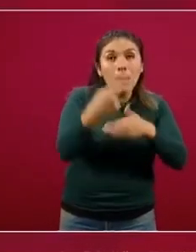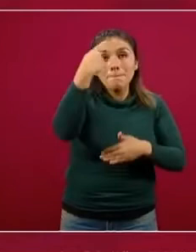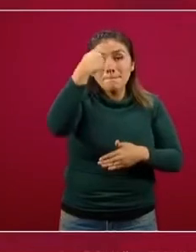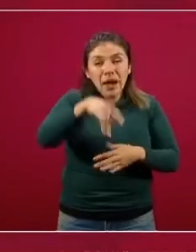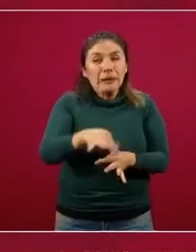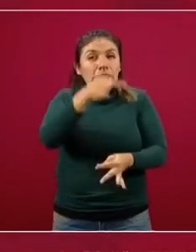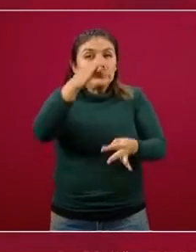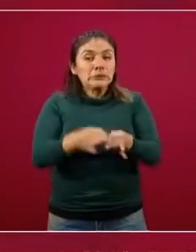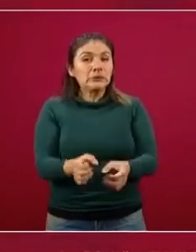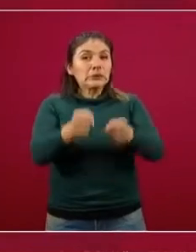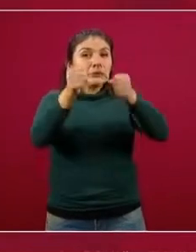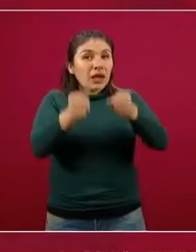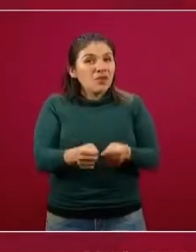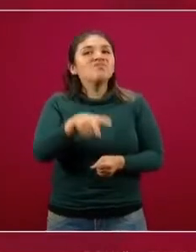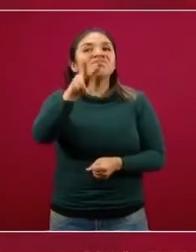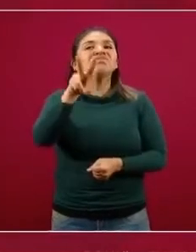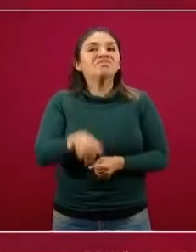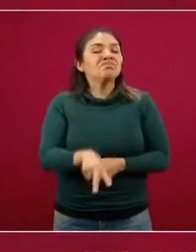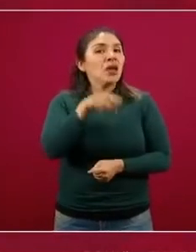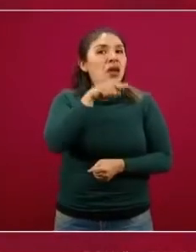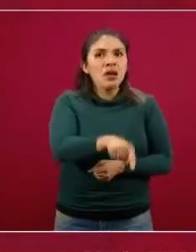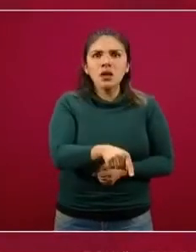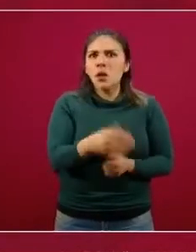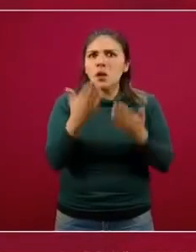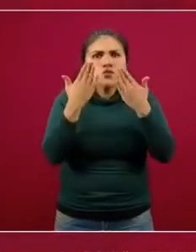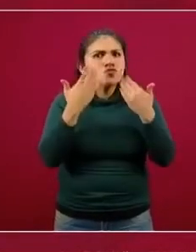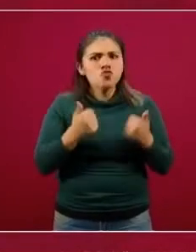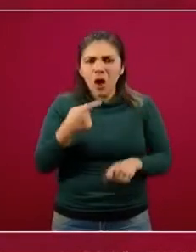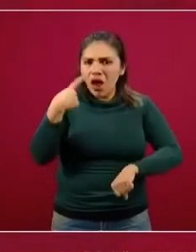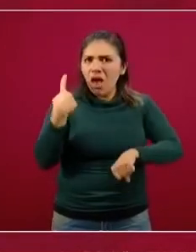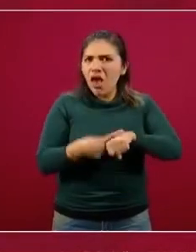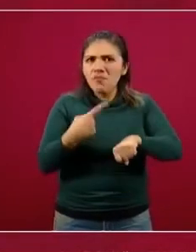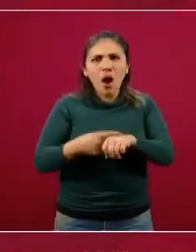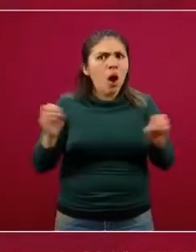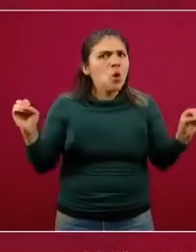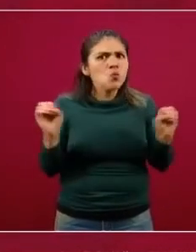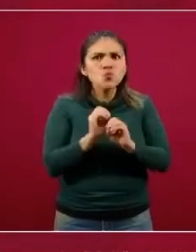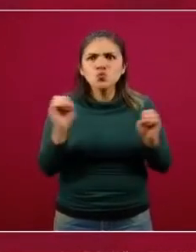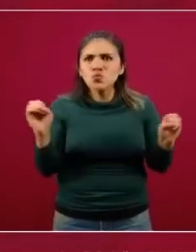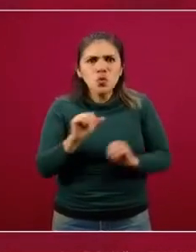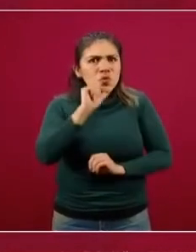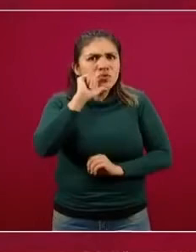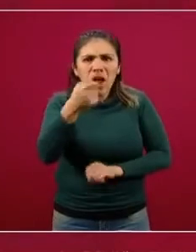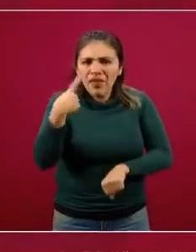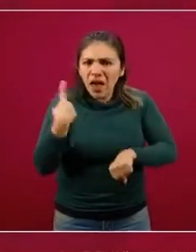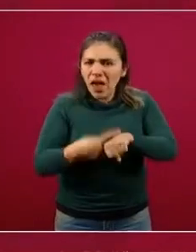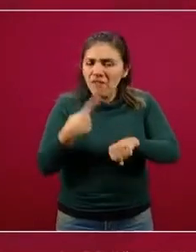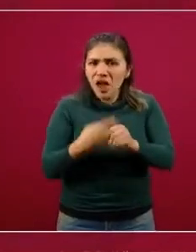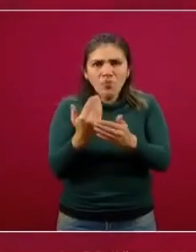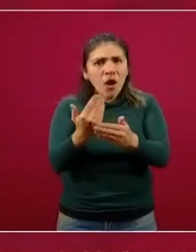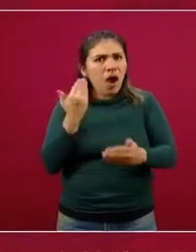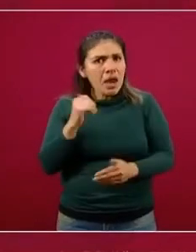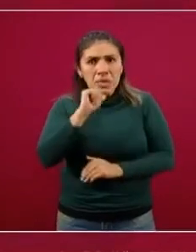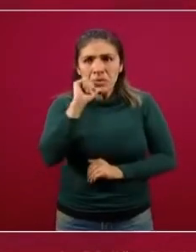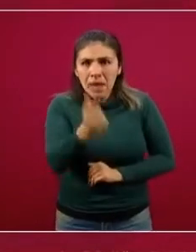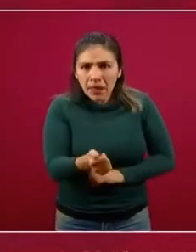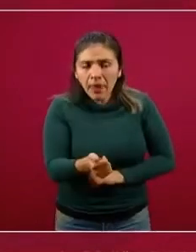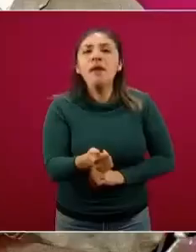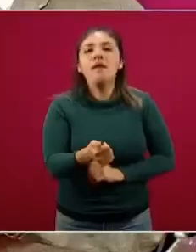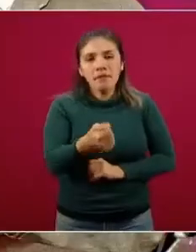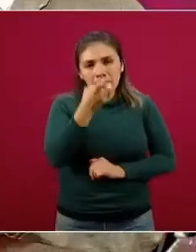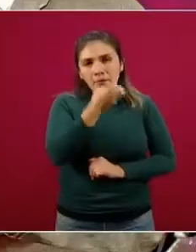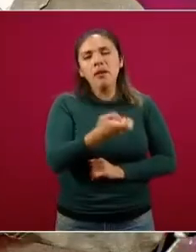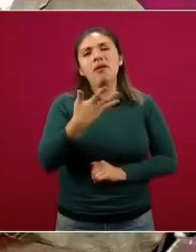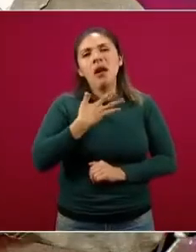tener la seguridad de que efectivamente no tenían ningún tipo de comorbilidad o factor de riesgo. En este grupo también